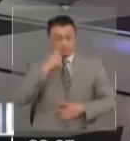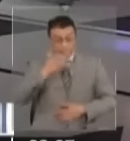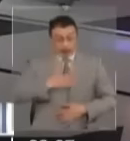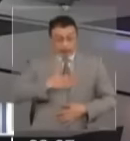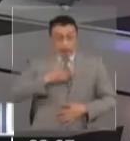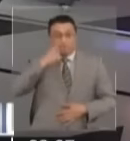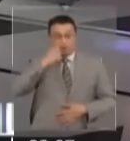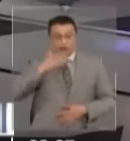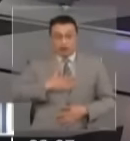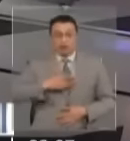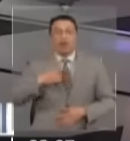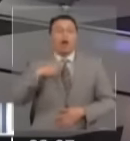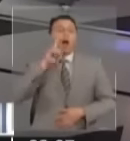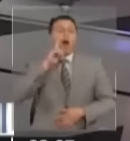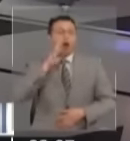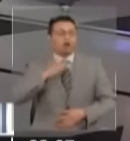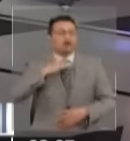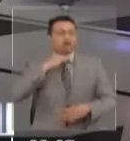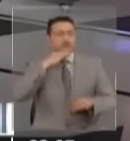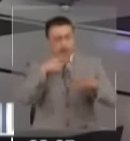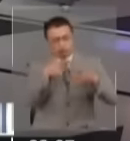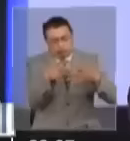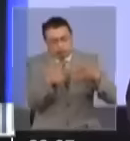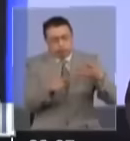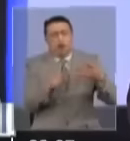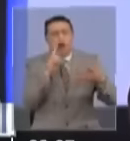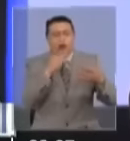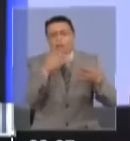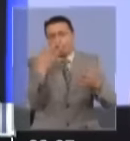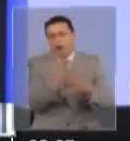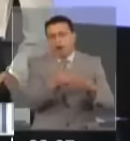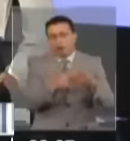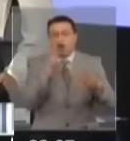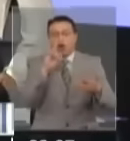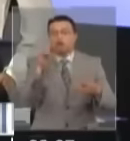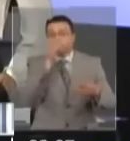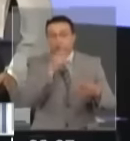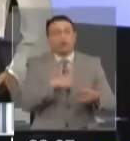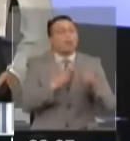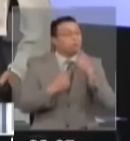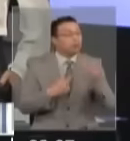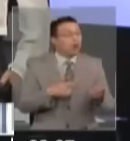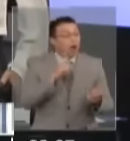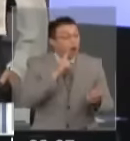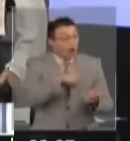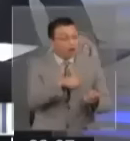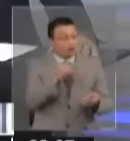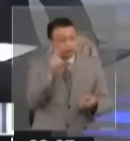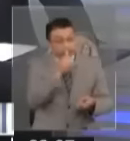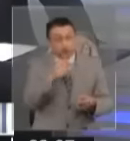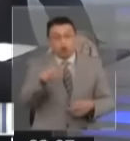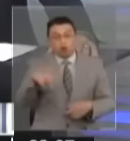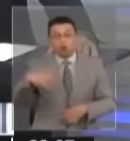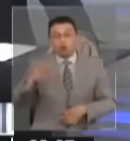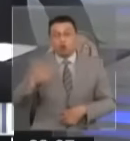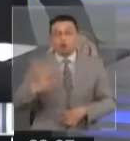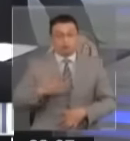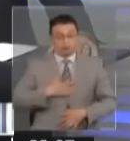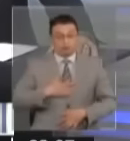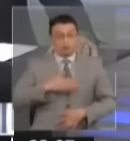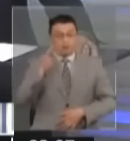que hay suficientes argumentos para pensar que ha habido corrupción. Ok, Andrés, ¿hay corrupción en Ñuñoa? Yo, mientras la